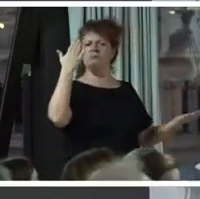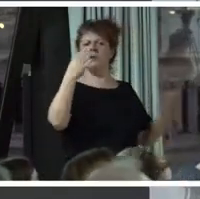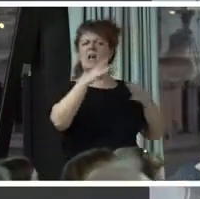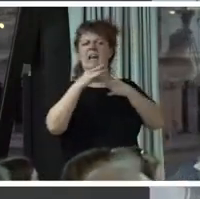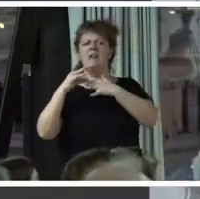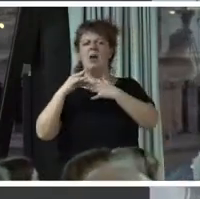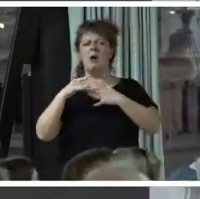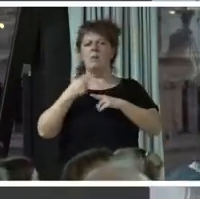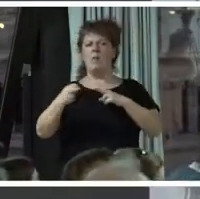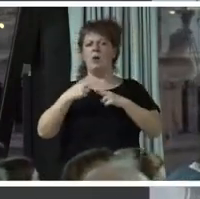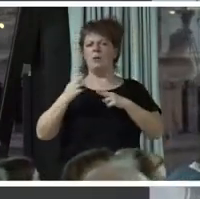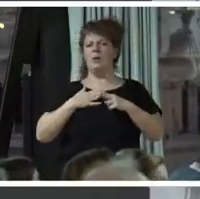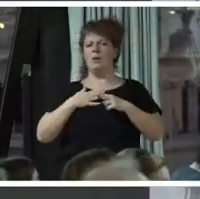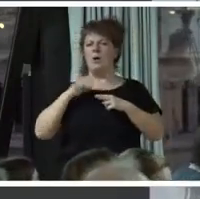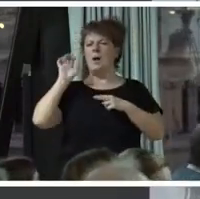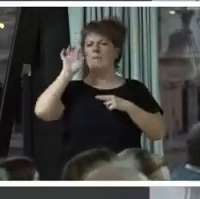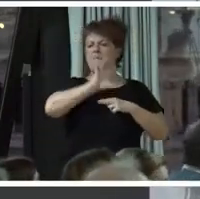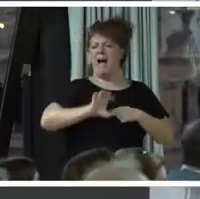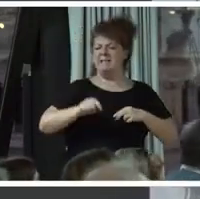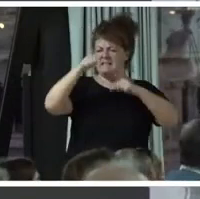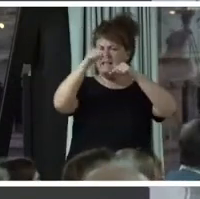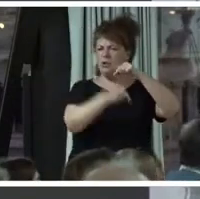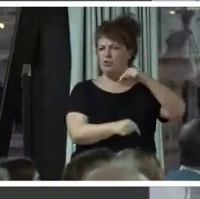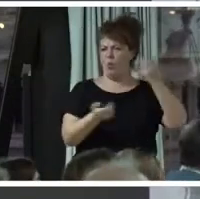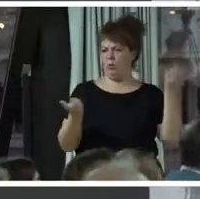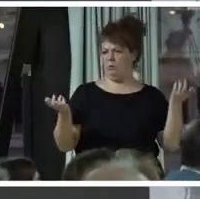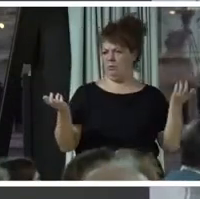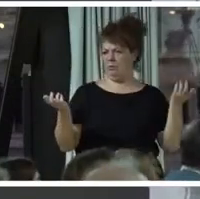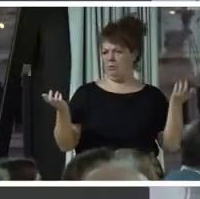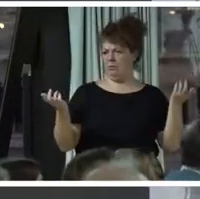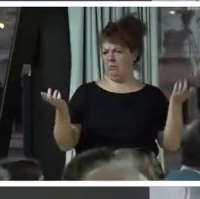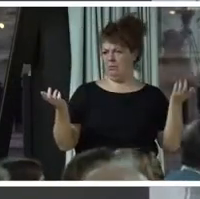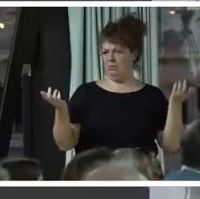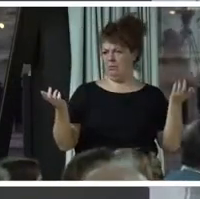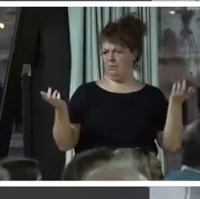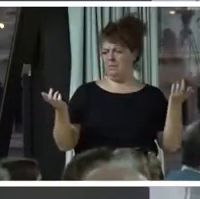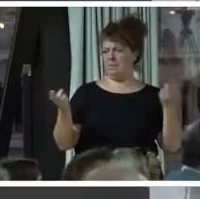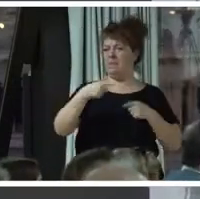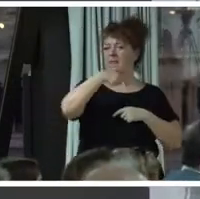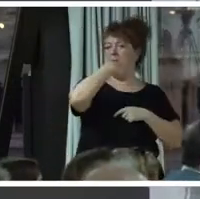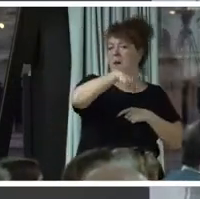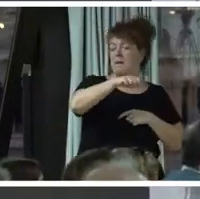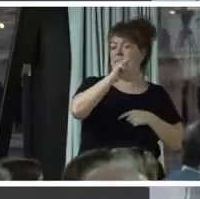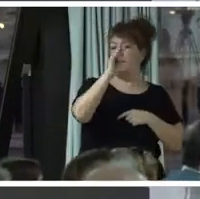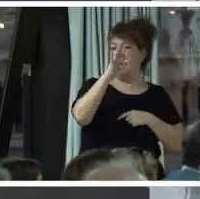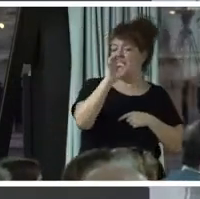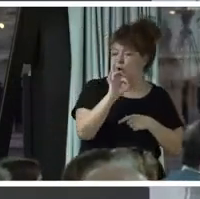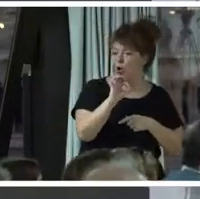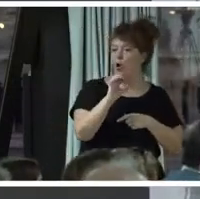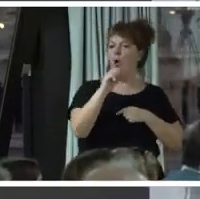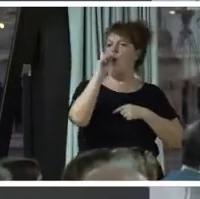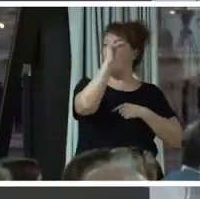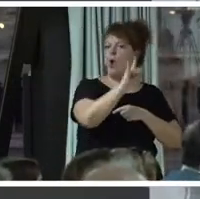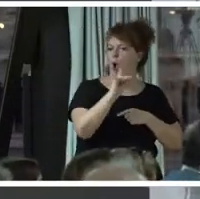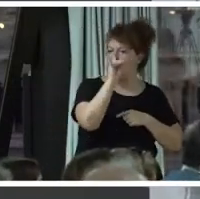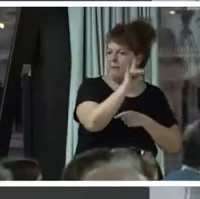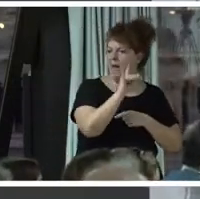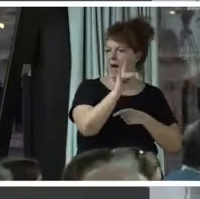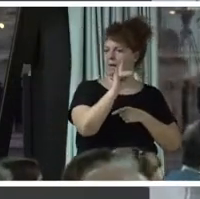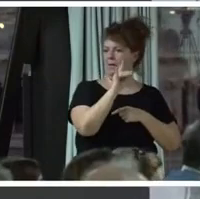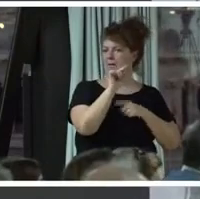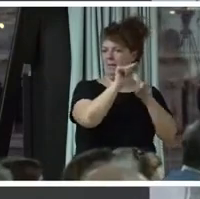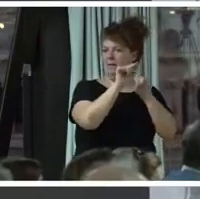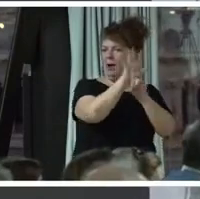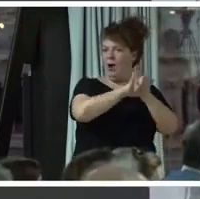políticos vengan de países del sur y sean el presidente Petro el gobierno de Bolivia quienes